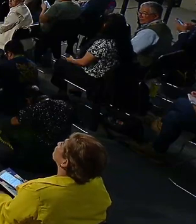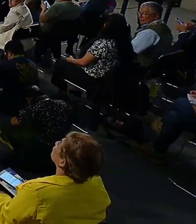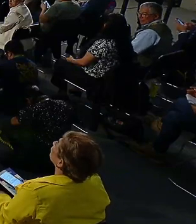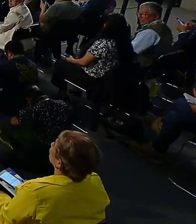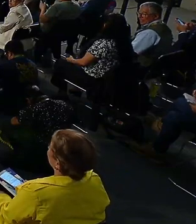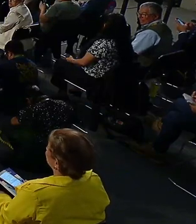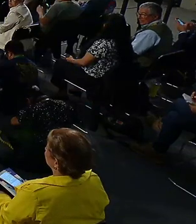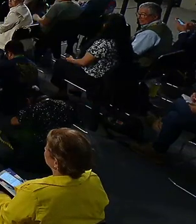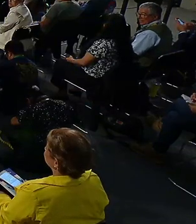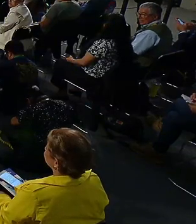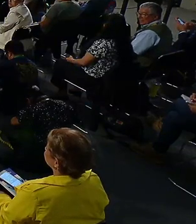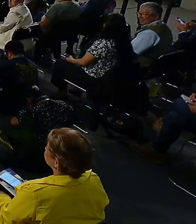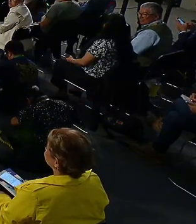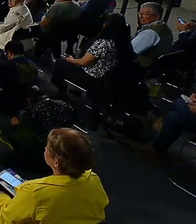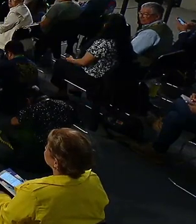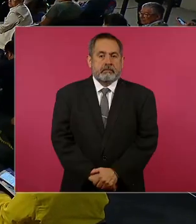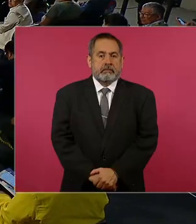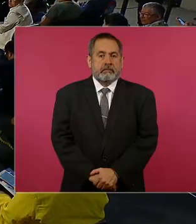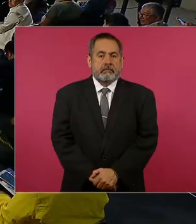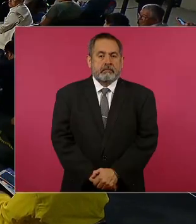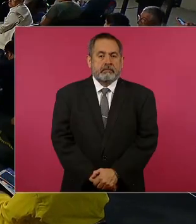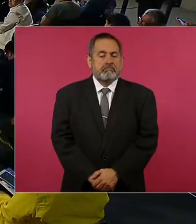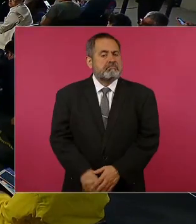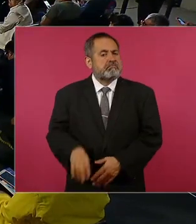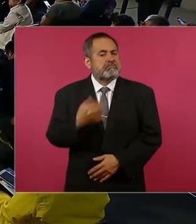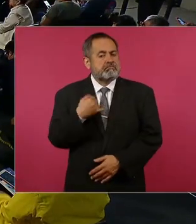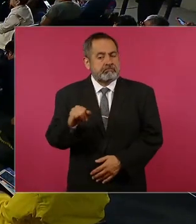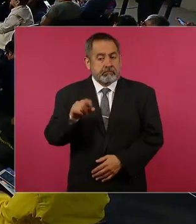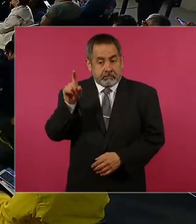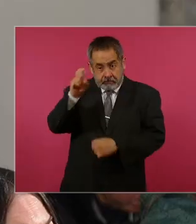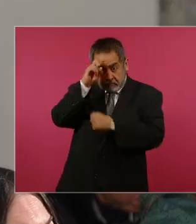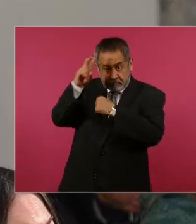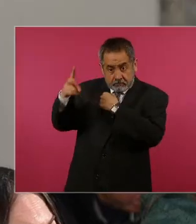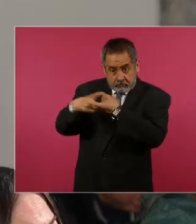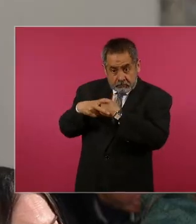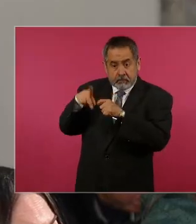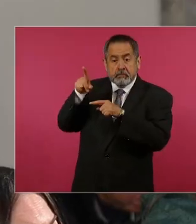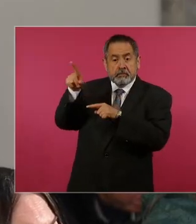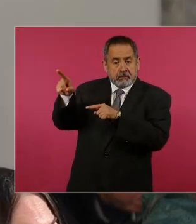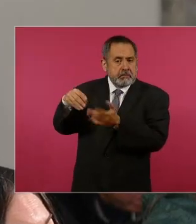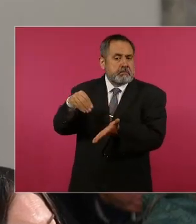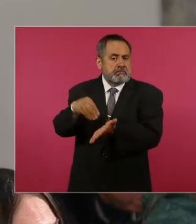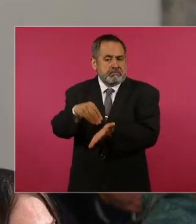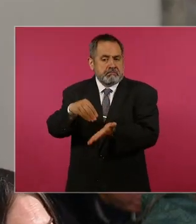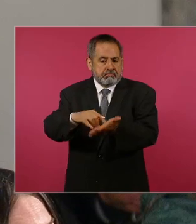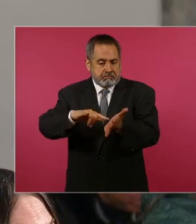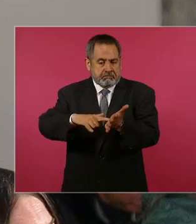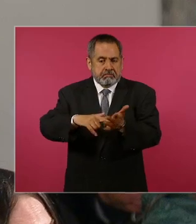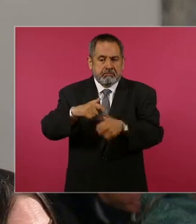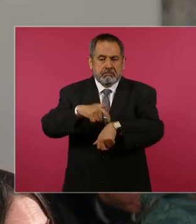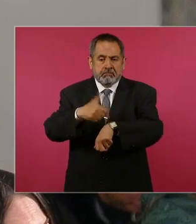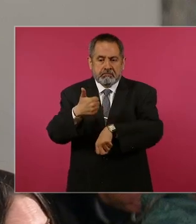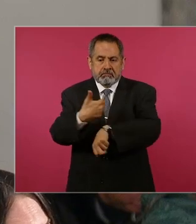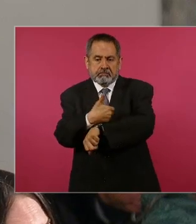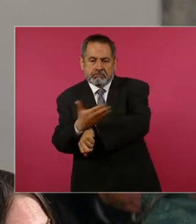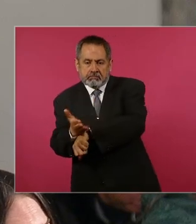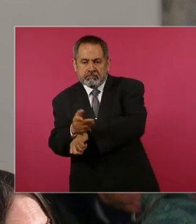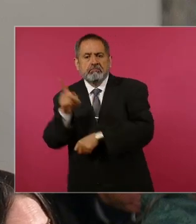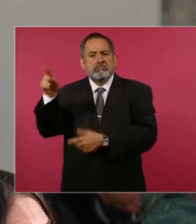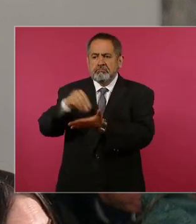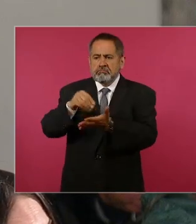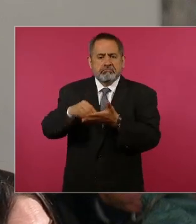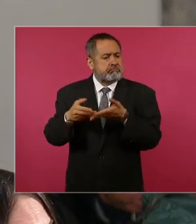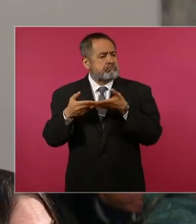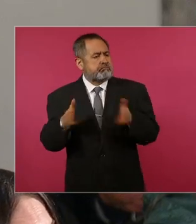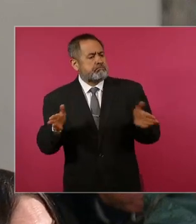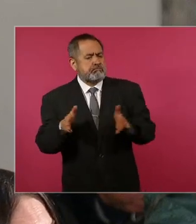ley, después de las 6 de la tarde, hora de México, seguir votando porque estaban las filas, pero en Estados Unidos simplemente les cerraron las